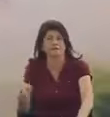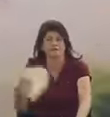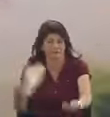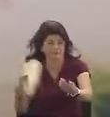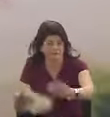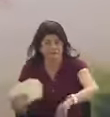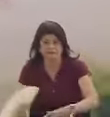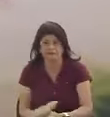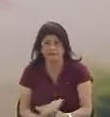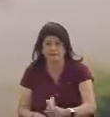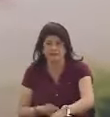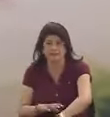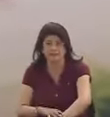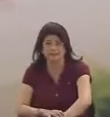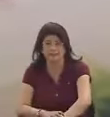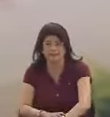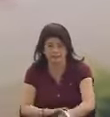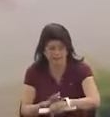¿Todas y todos?